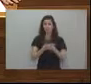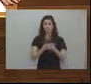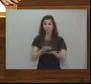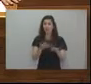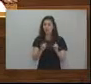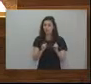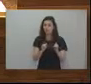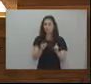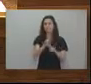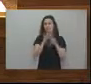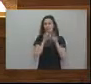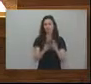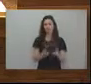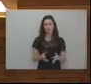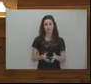Tenemos dudas.